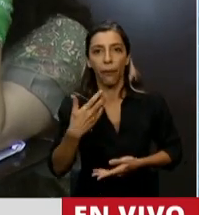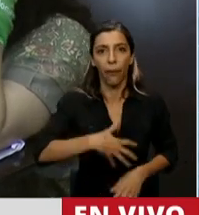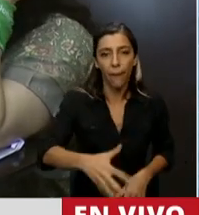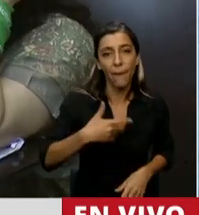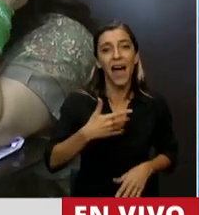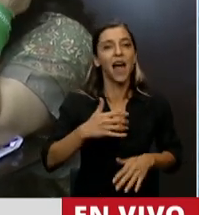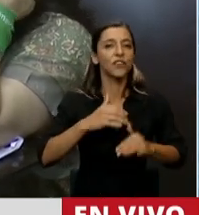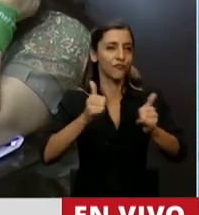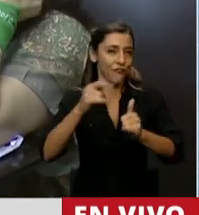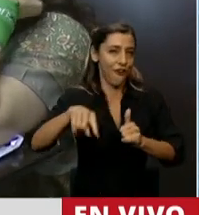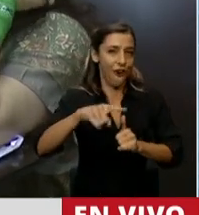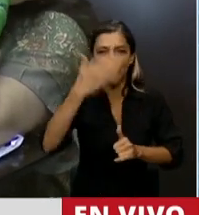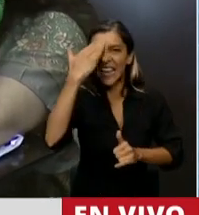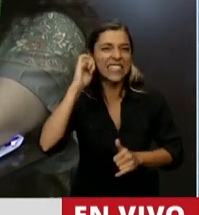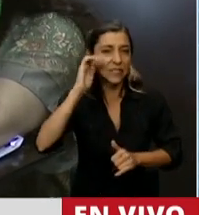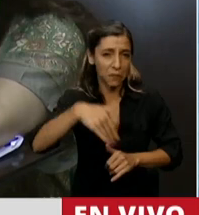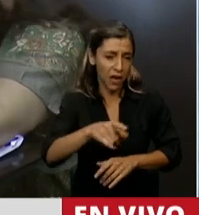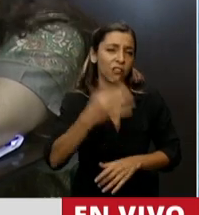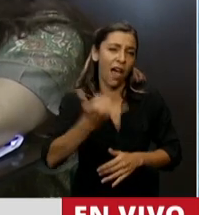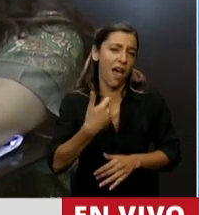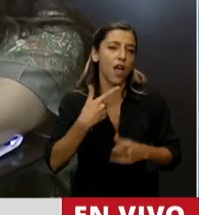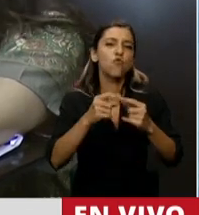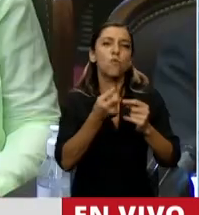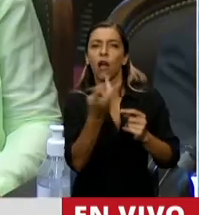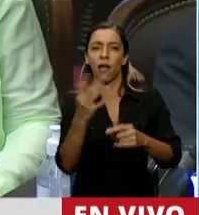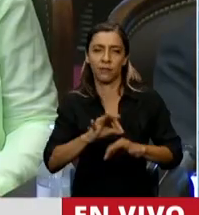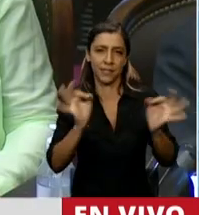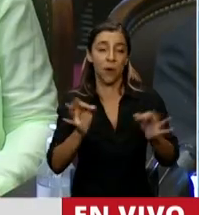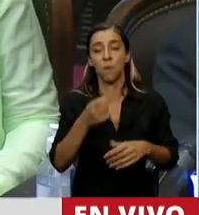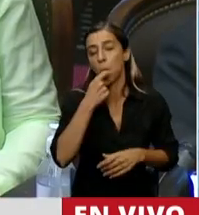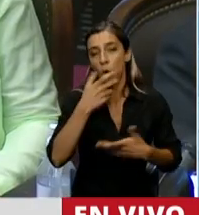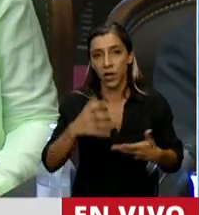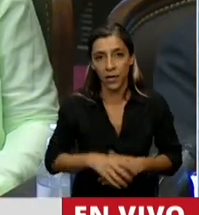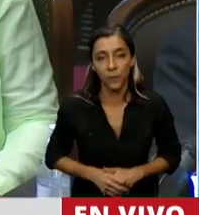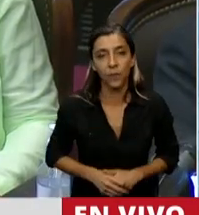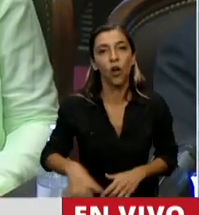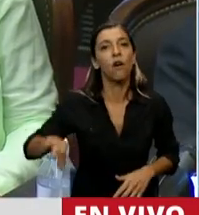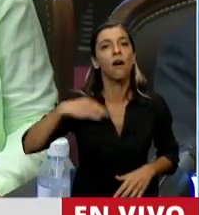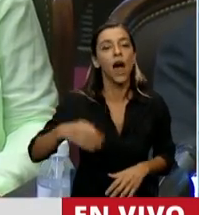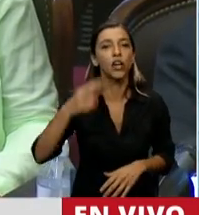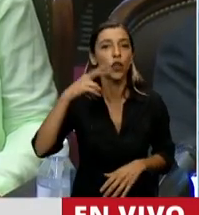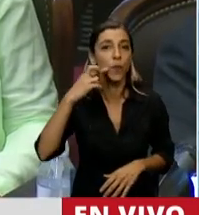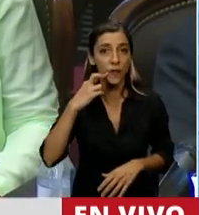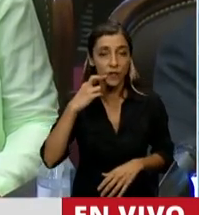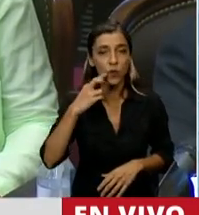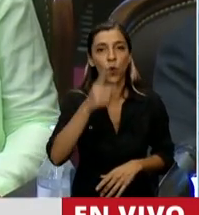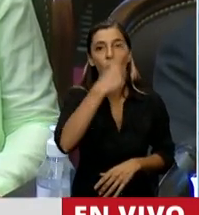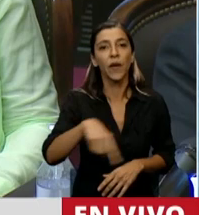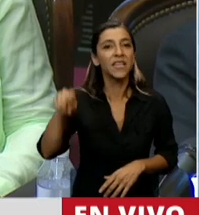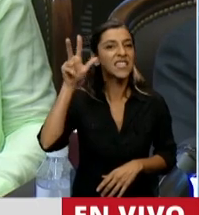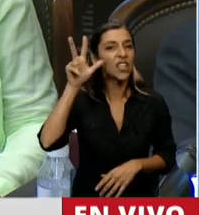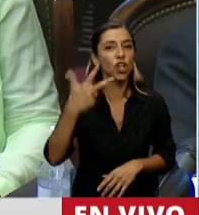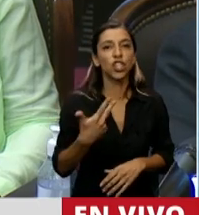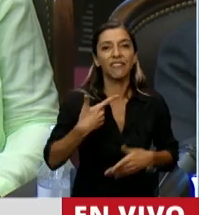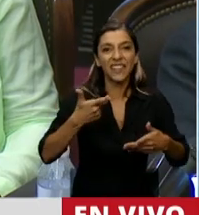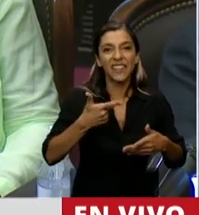niñas menores a 15 años, podemos tener datos que son sumamente preocupantes. Por ejemplo, año 2019,